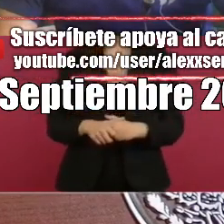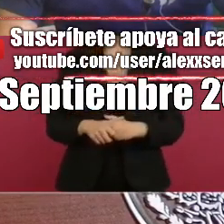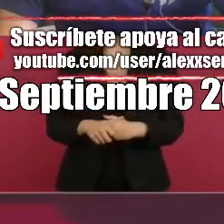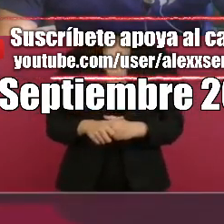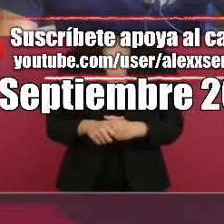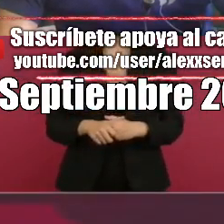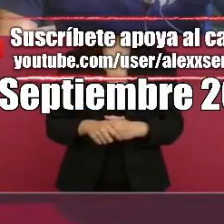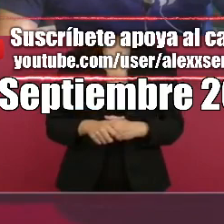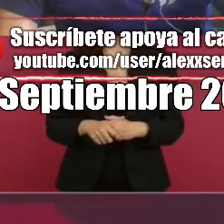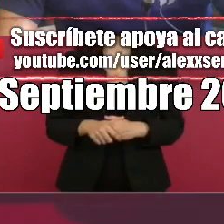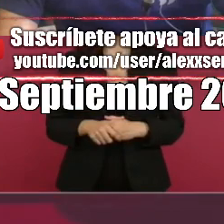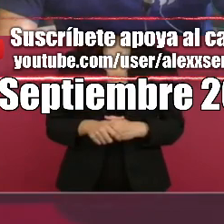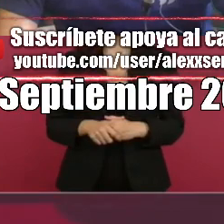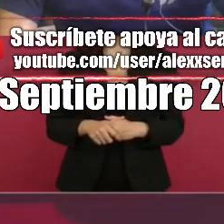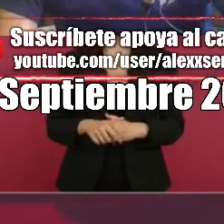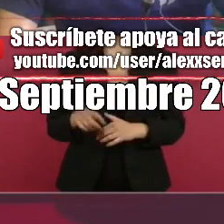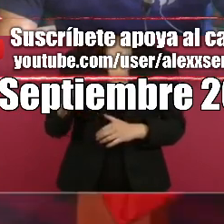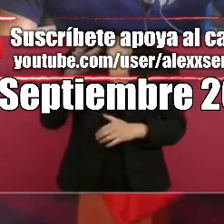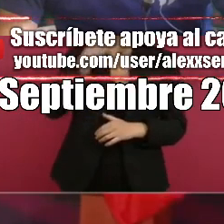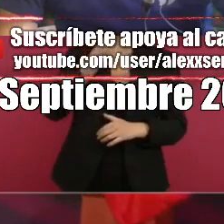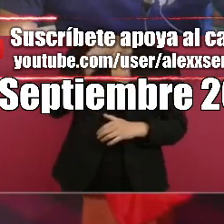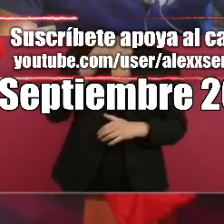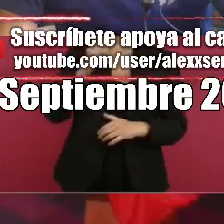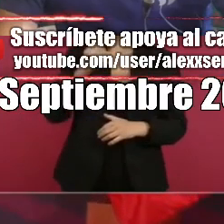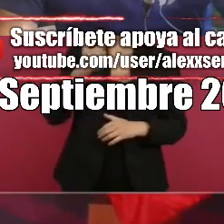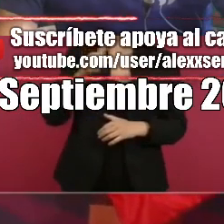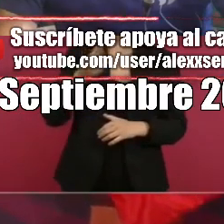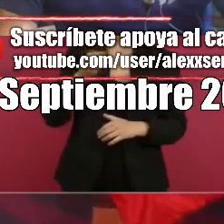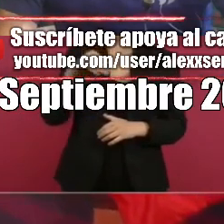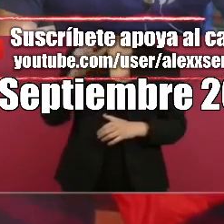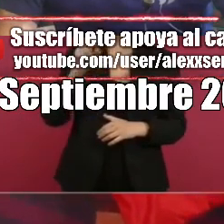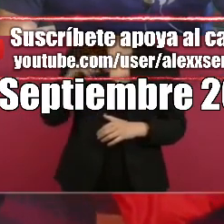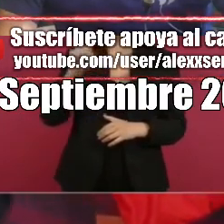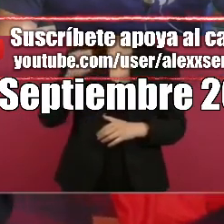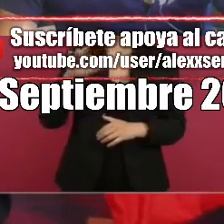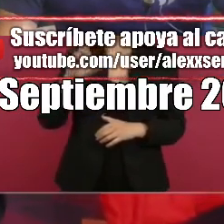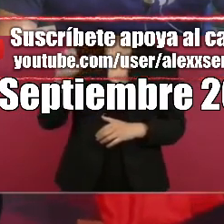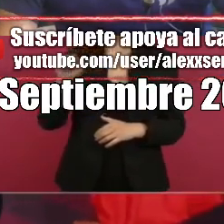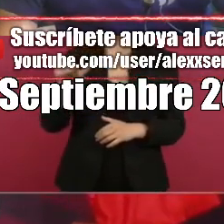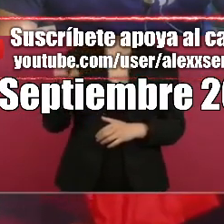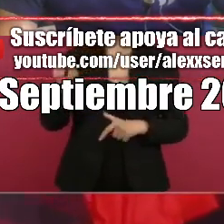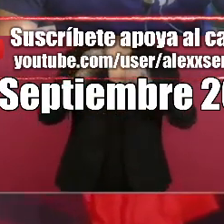del señor Larrea, Germán Larrea. Sí.